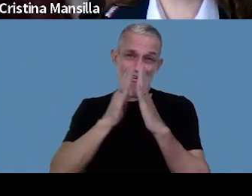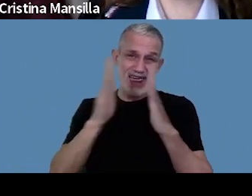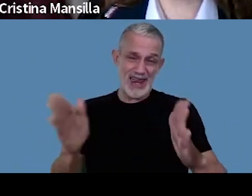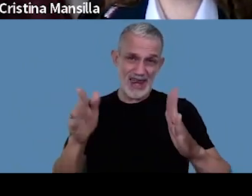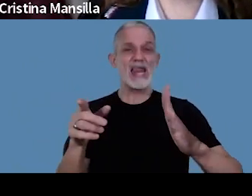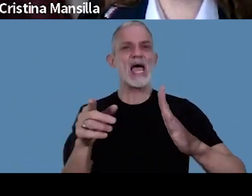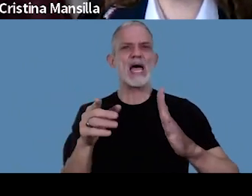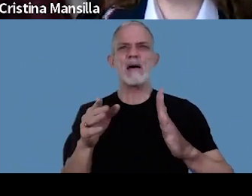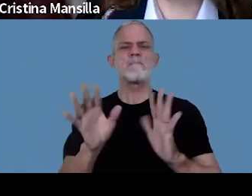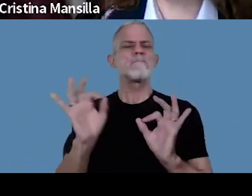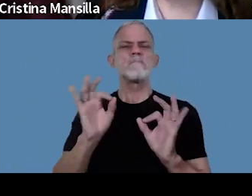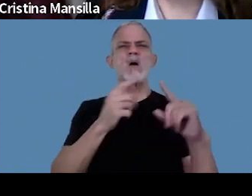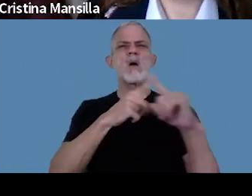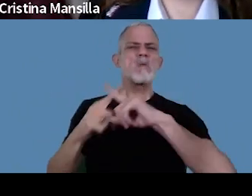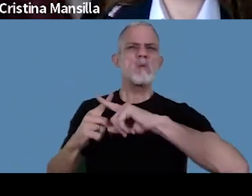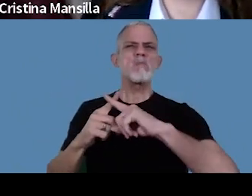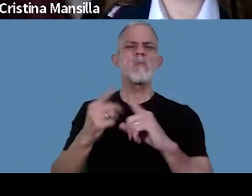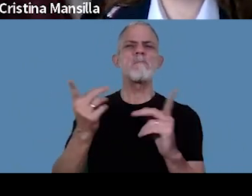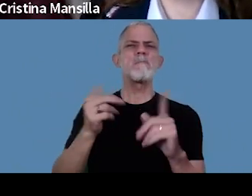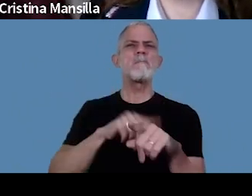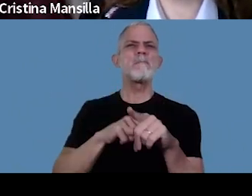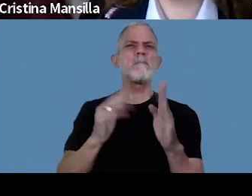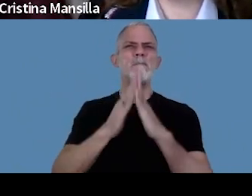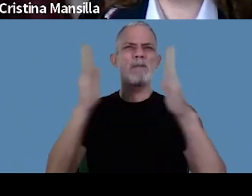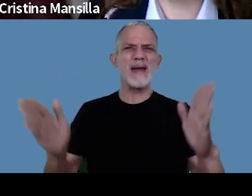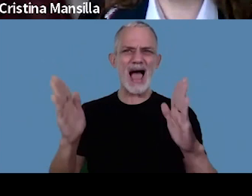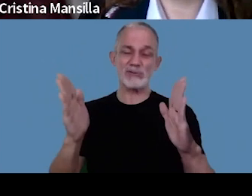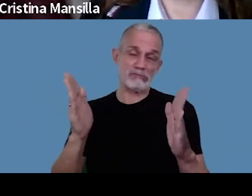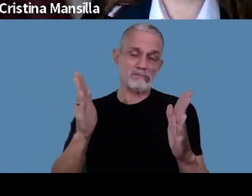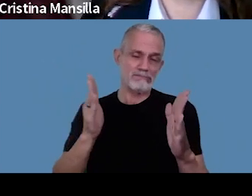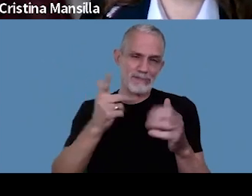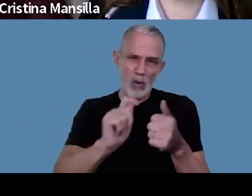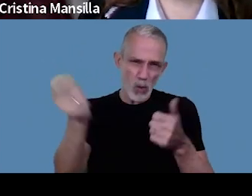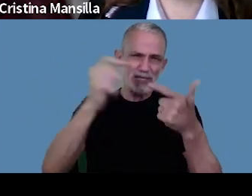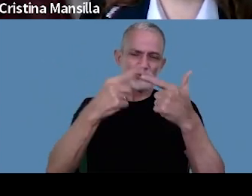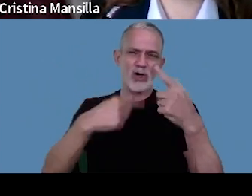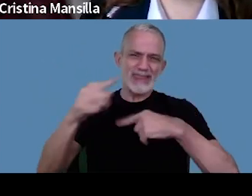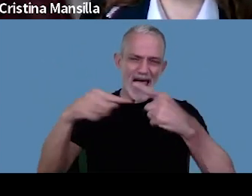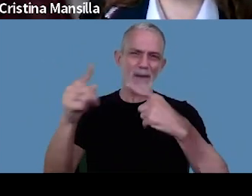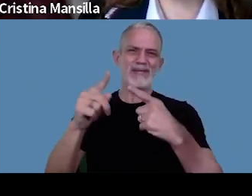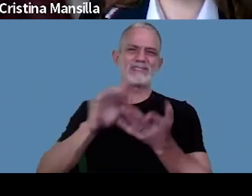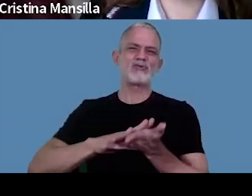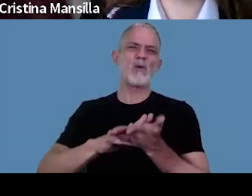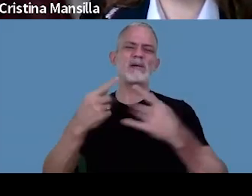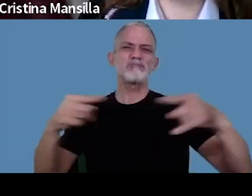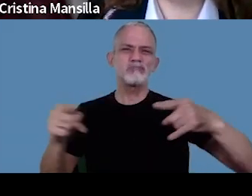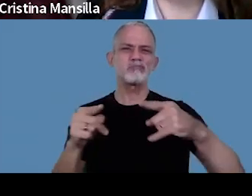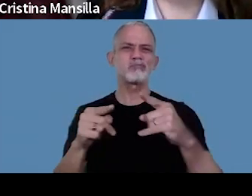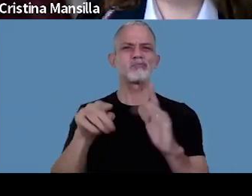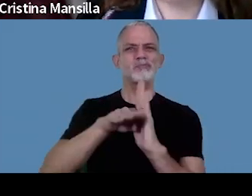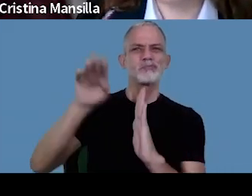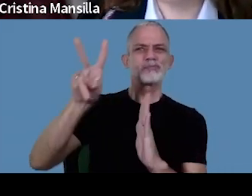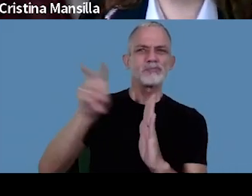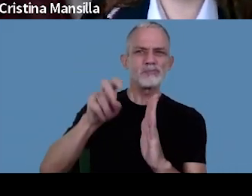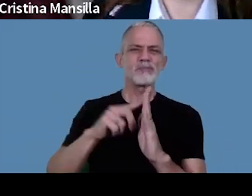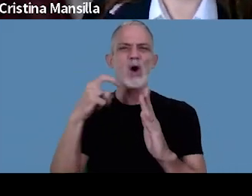se van a computar los plazos previstos en distintos procedimientos vinculados a la aplicación, percepción y